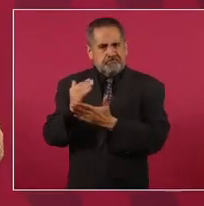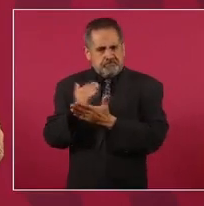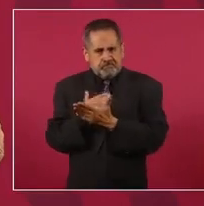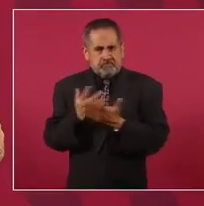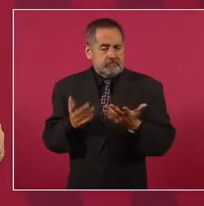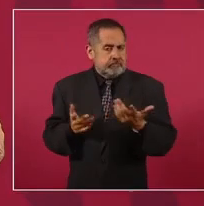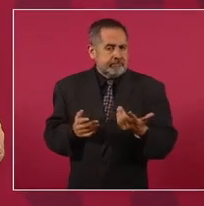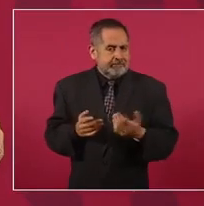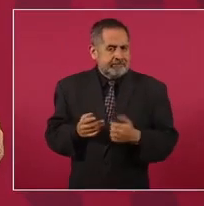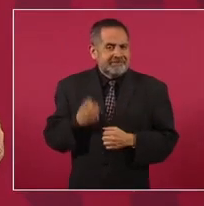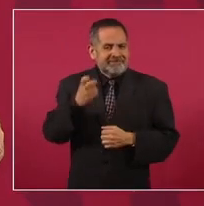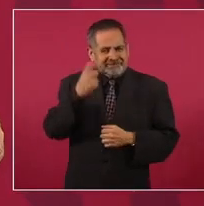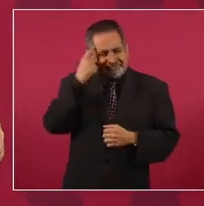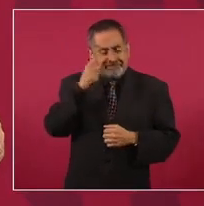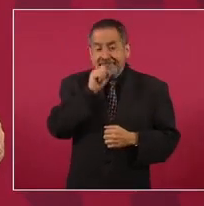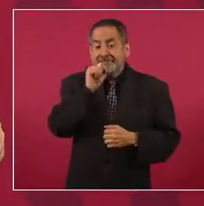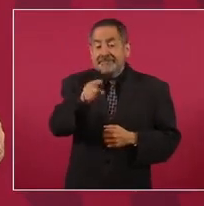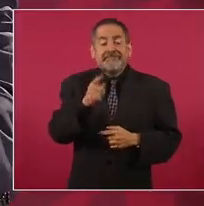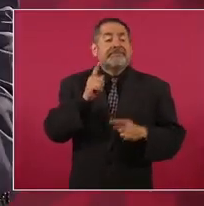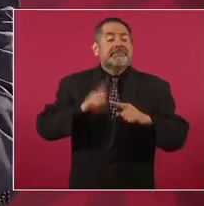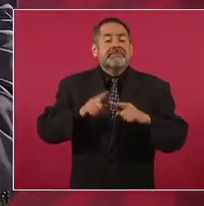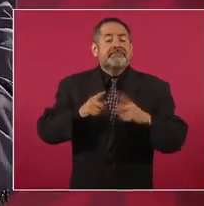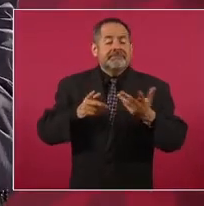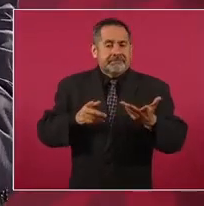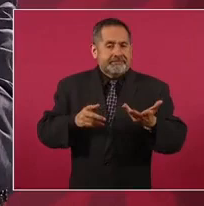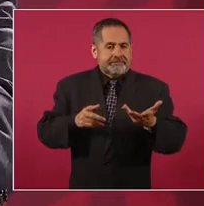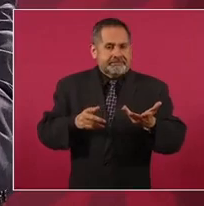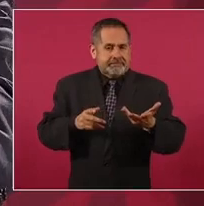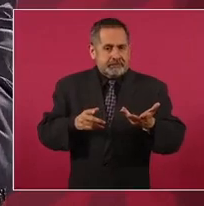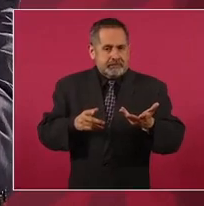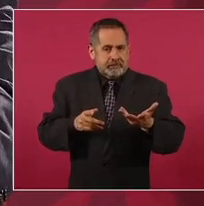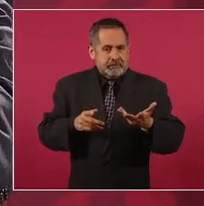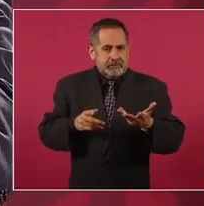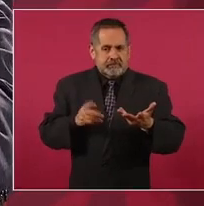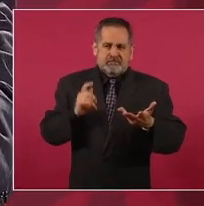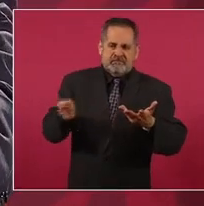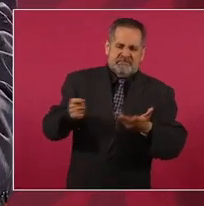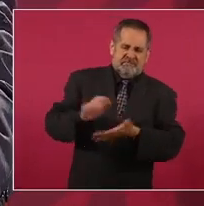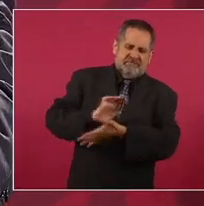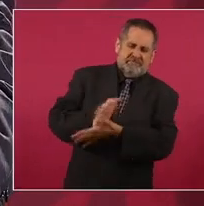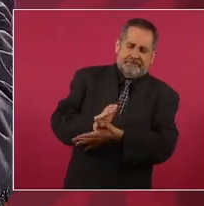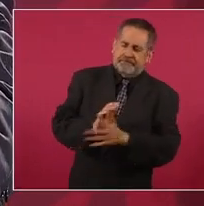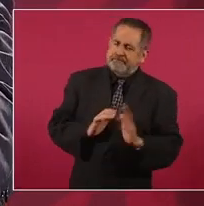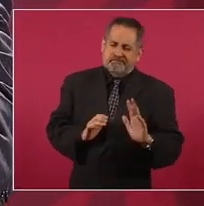porque entre otras cosas, además de que es discriminatorio,